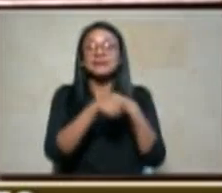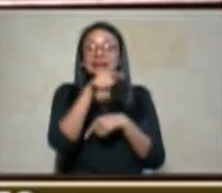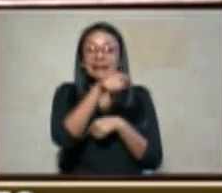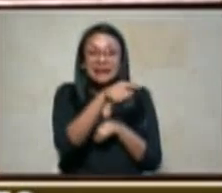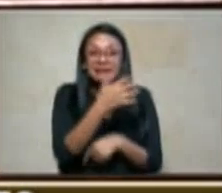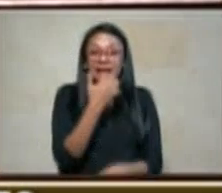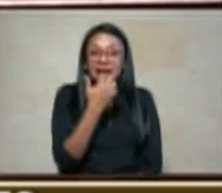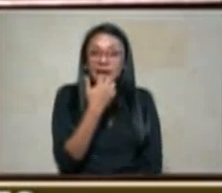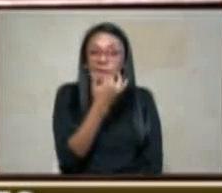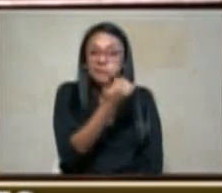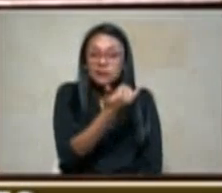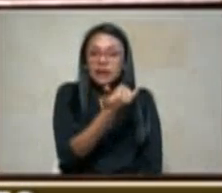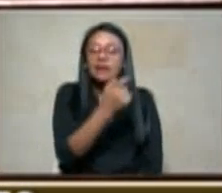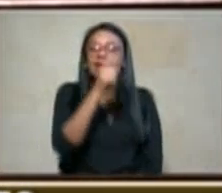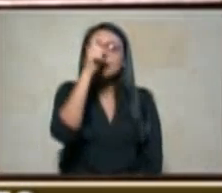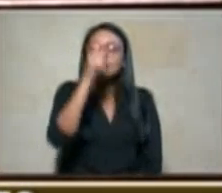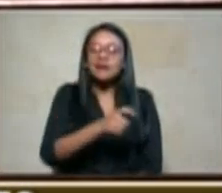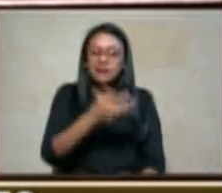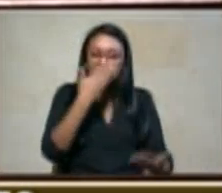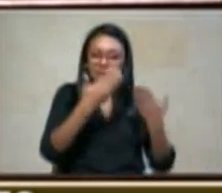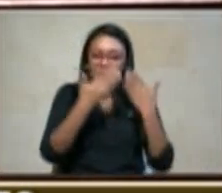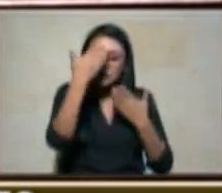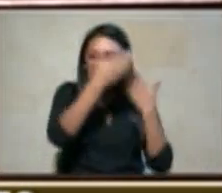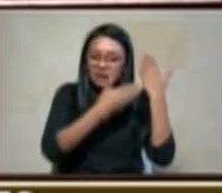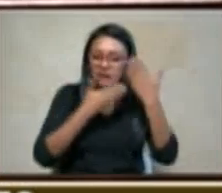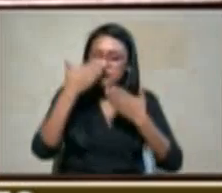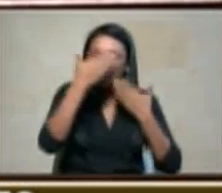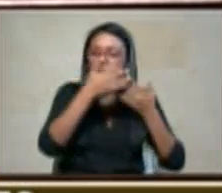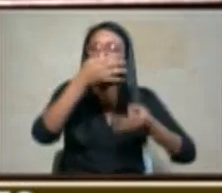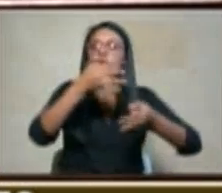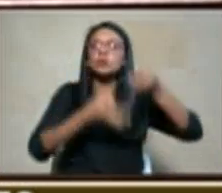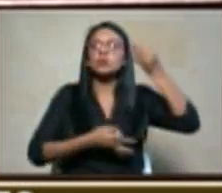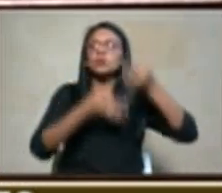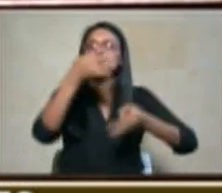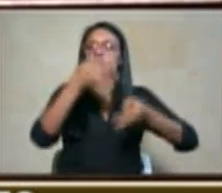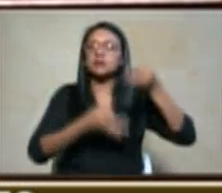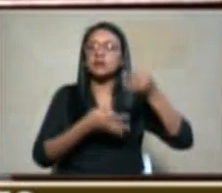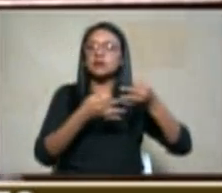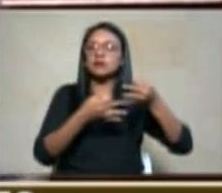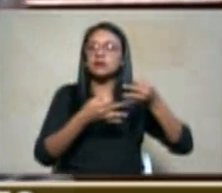caso tiene que ser revisado por la justicia penal.